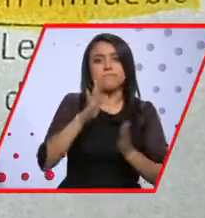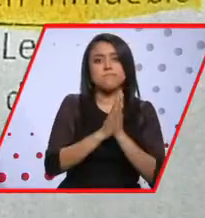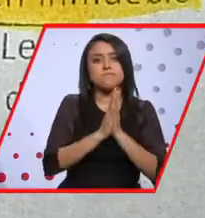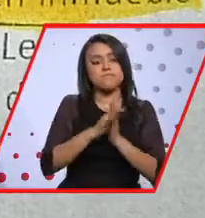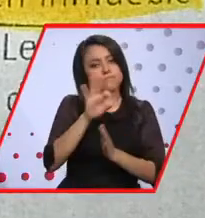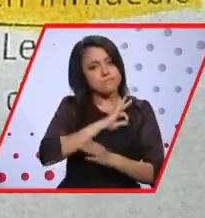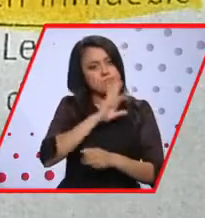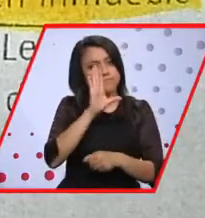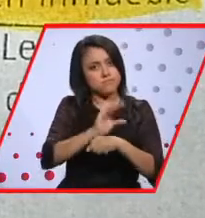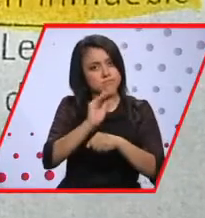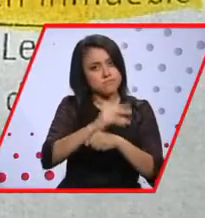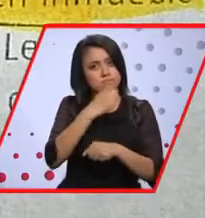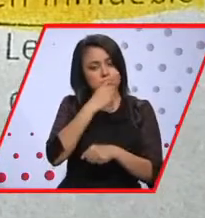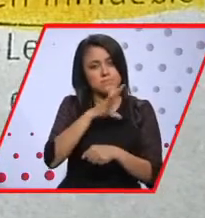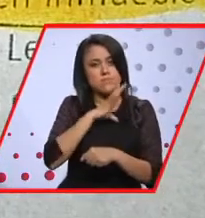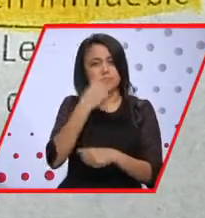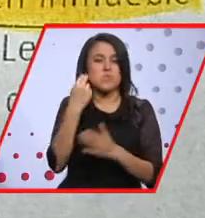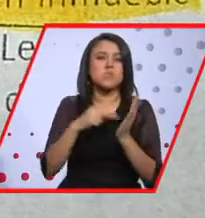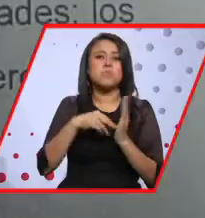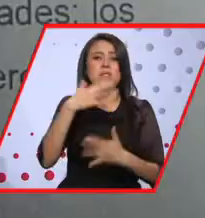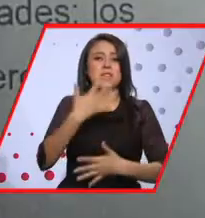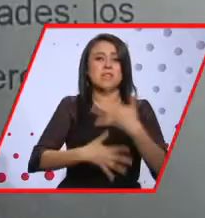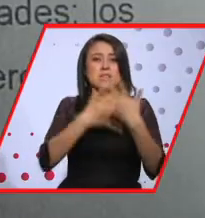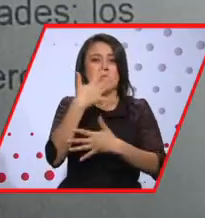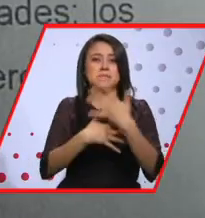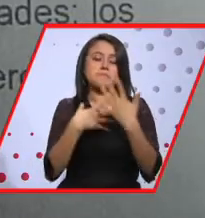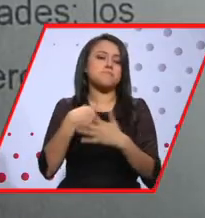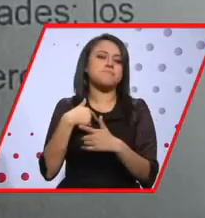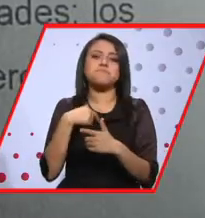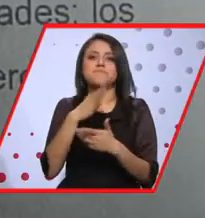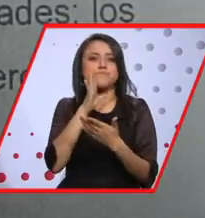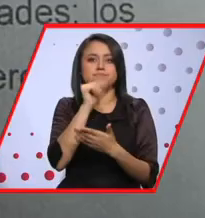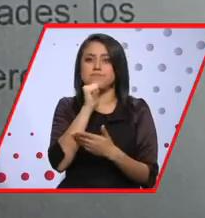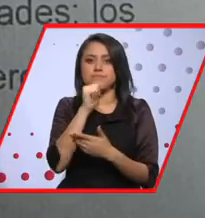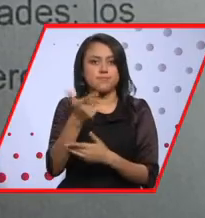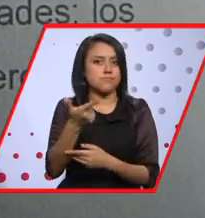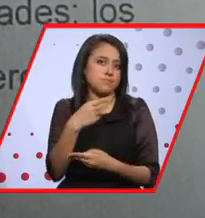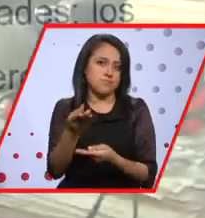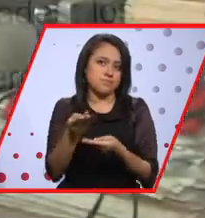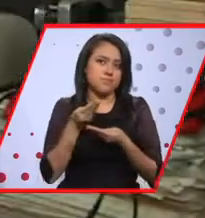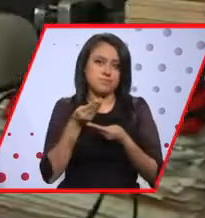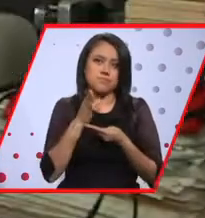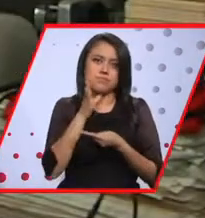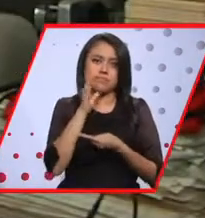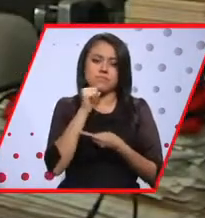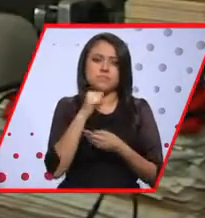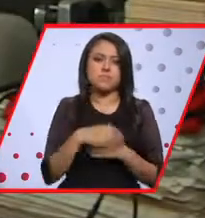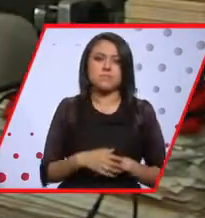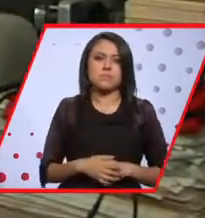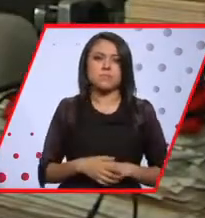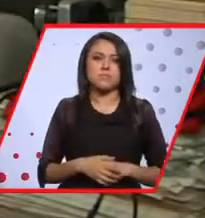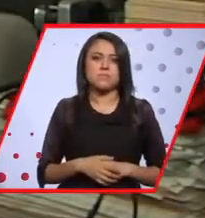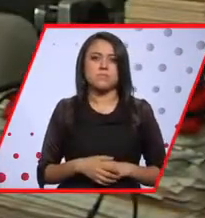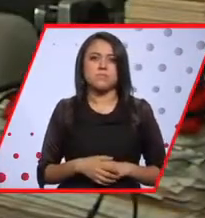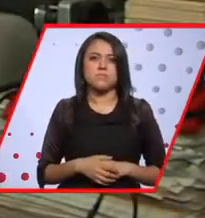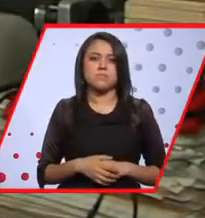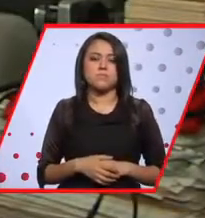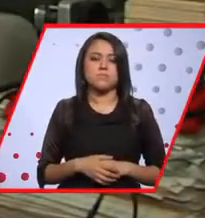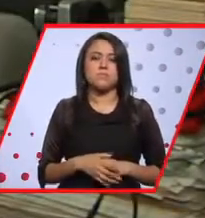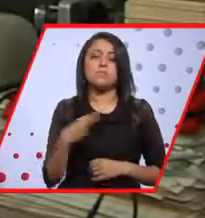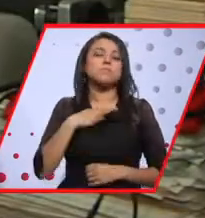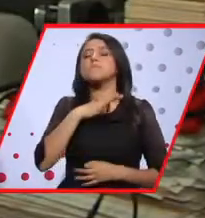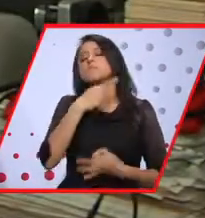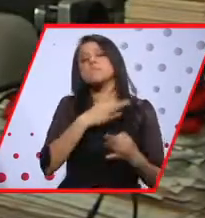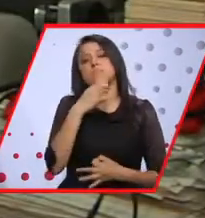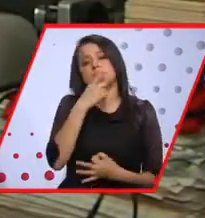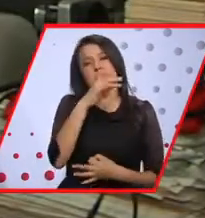amparo. Señala que desde el 2015 siguen sin poder recuperar el inmueble. Fue el octavo tribunal colegiado que fue el